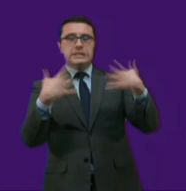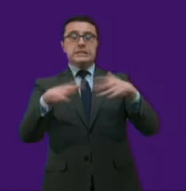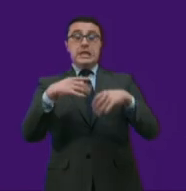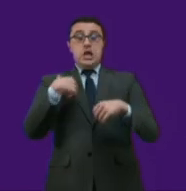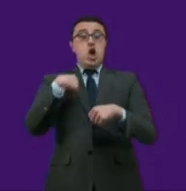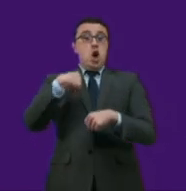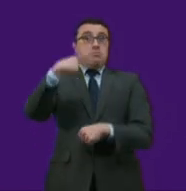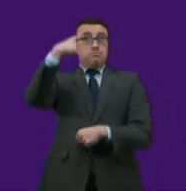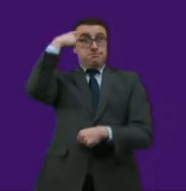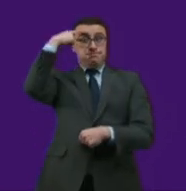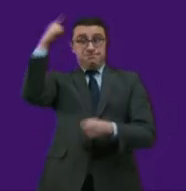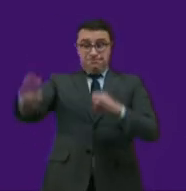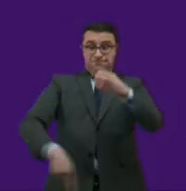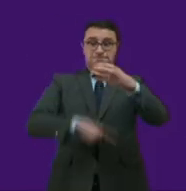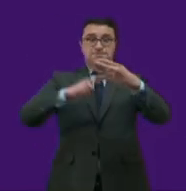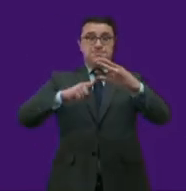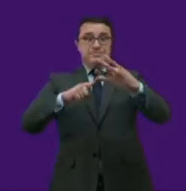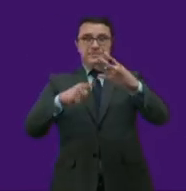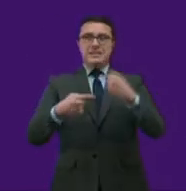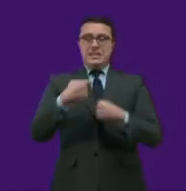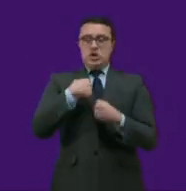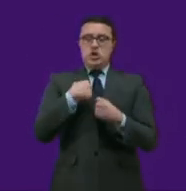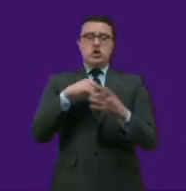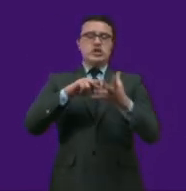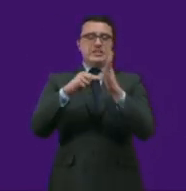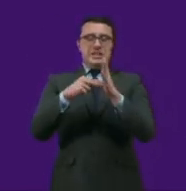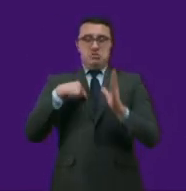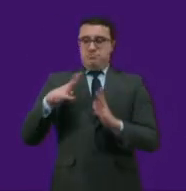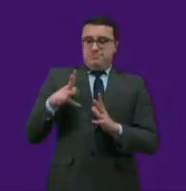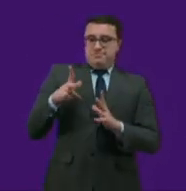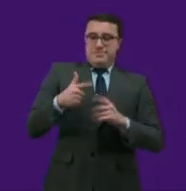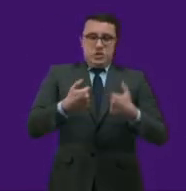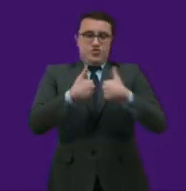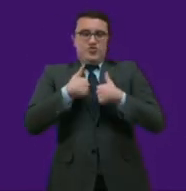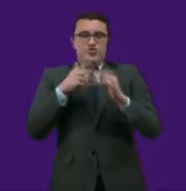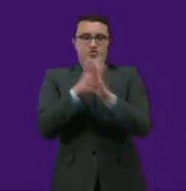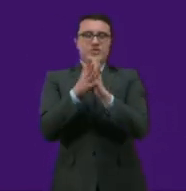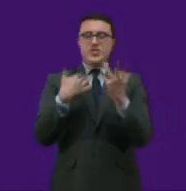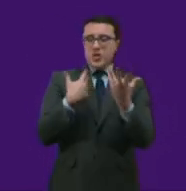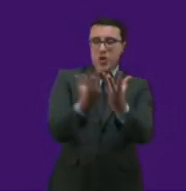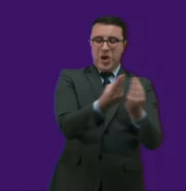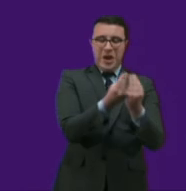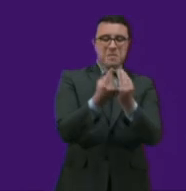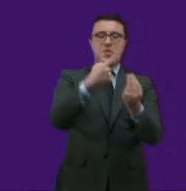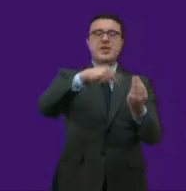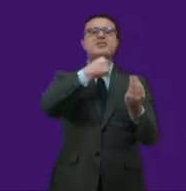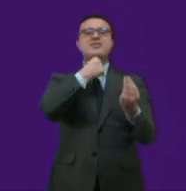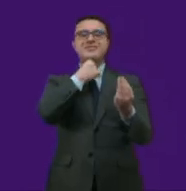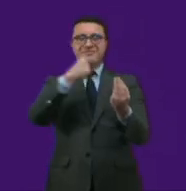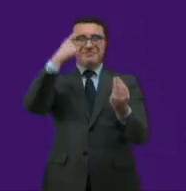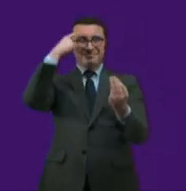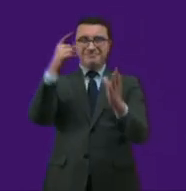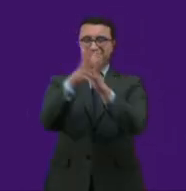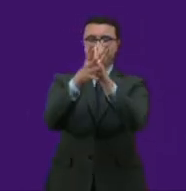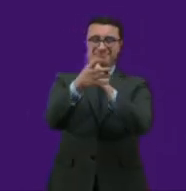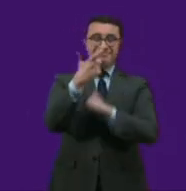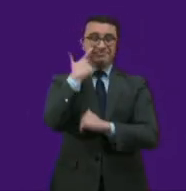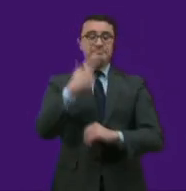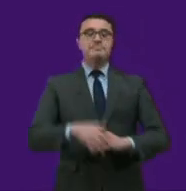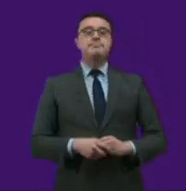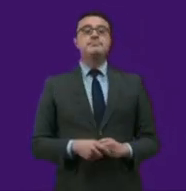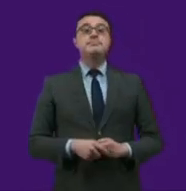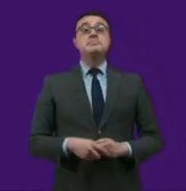que realmente me define, y creo que si ustedes le preguntaran a cualquiera del equipo, pues ahí mismo se ríe con lo que voy a decir. Y es que para mí es